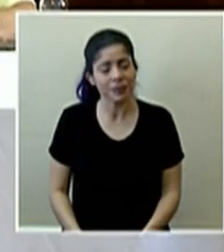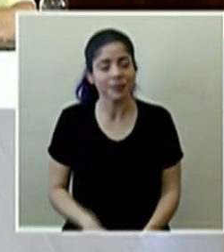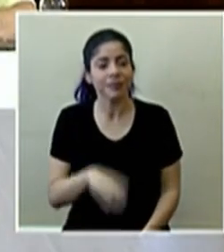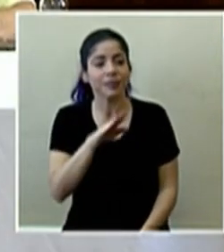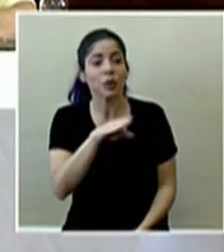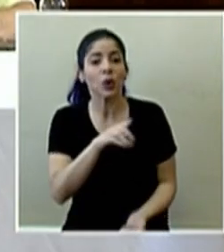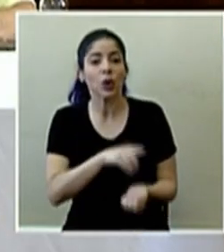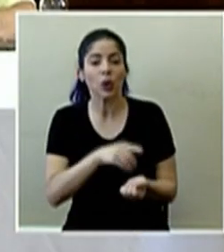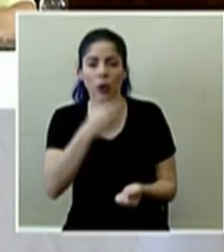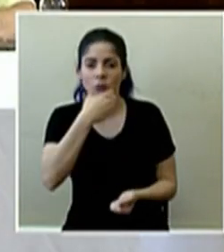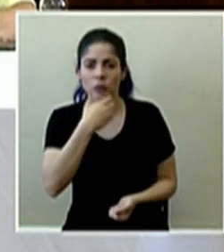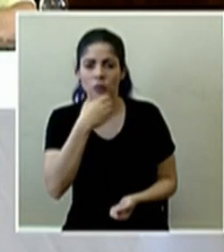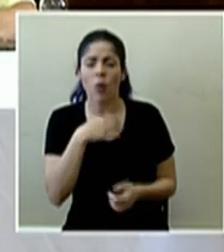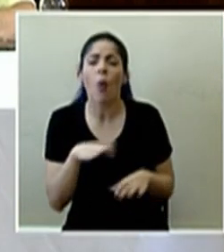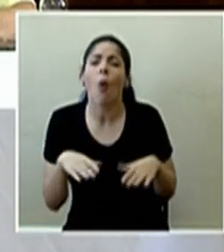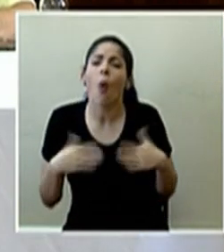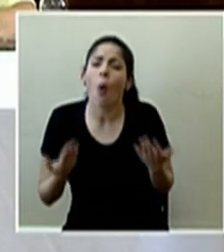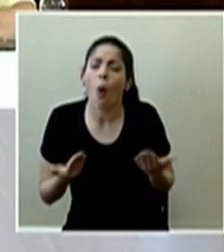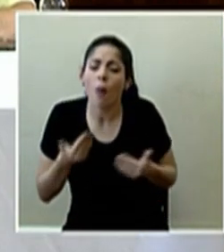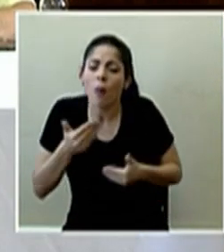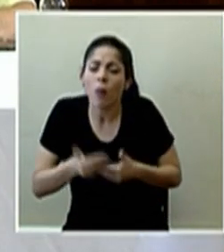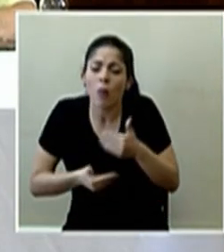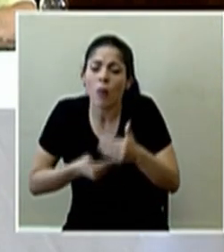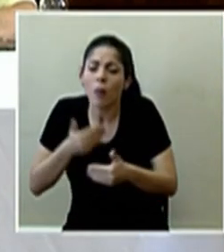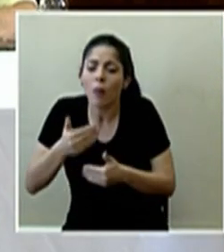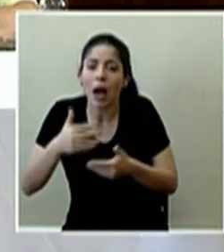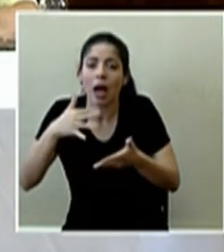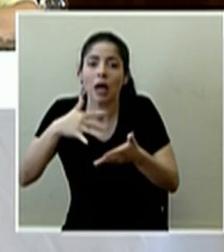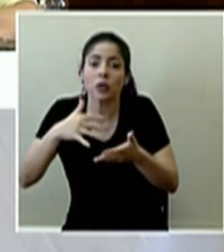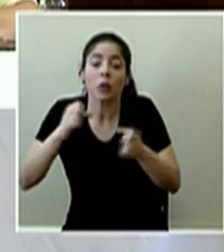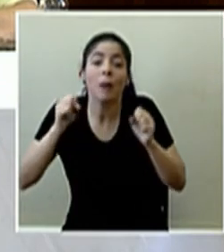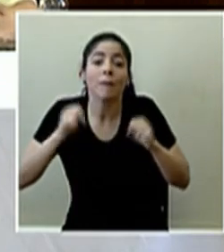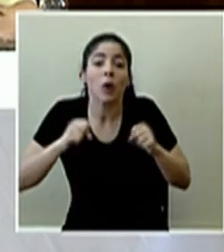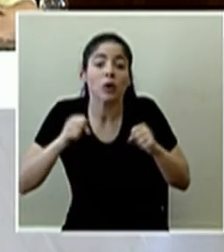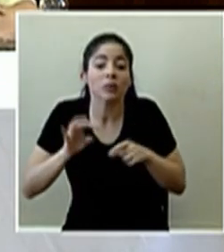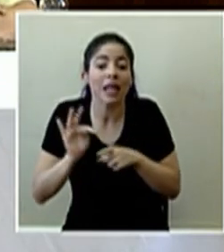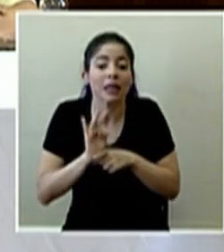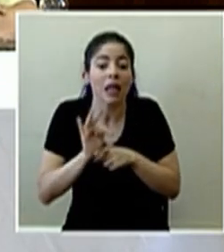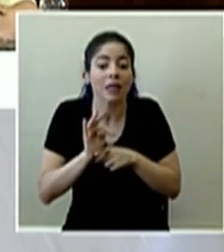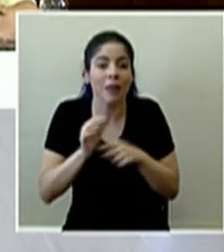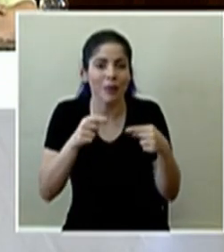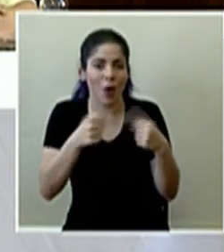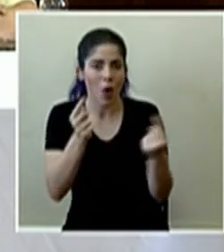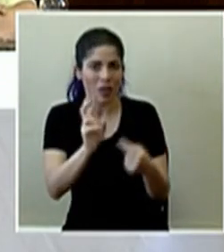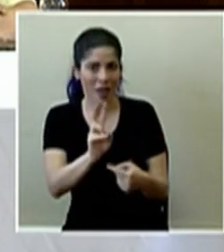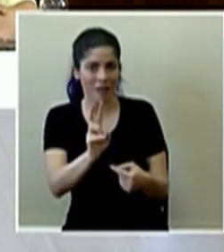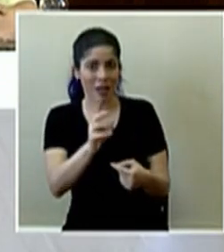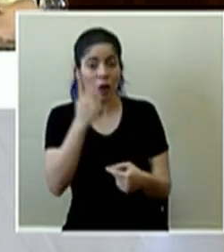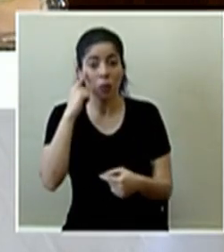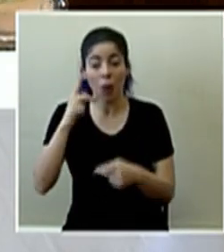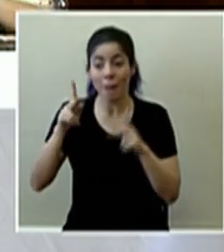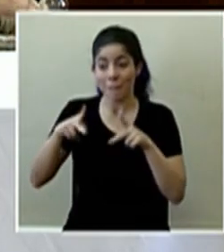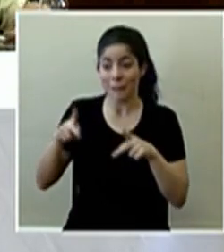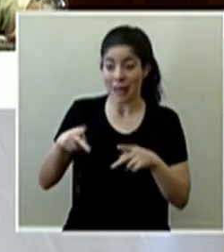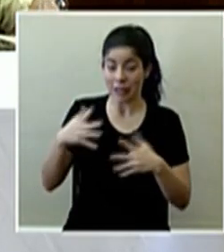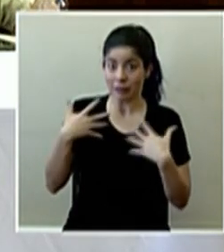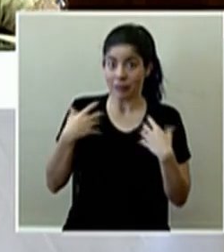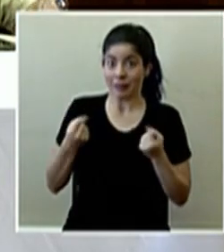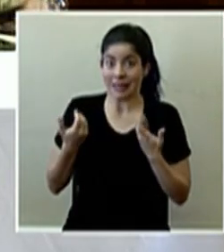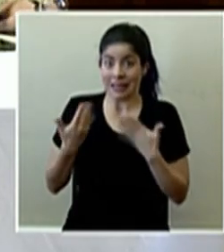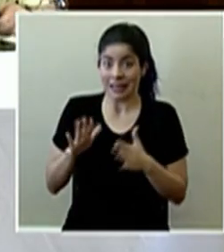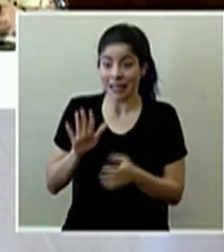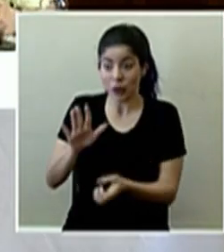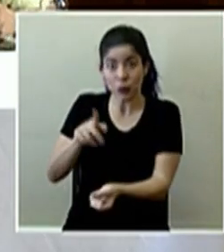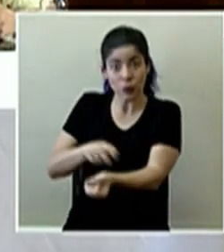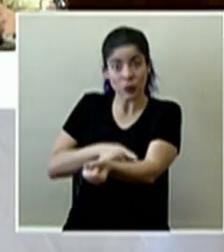Doctor Román, ¿cómo avanzan los estudios en un posible tratamiento del virus con la sangre de los pacientes recuperados del